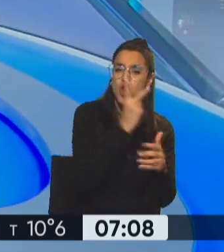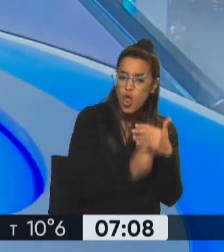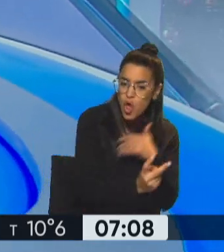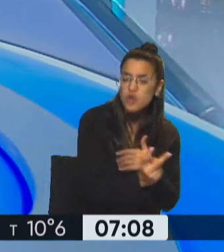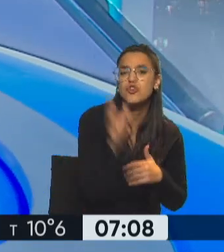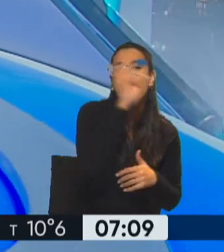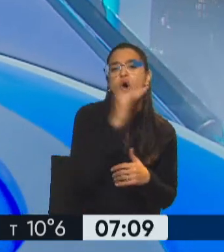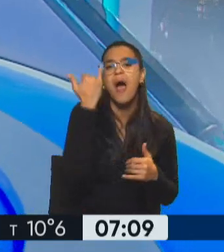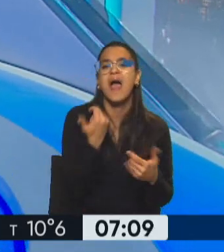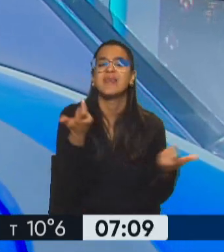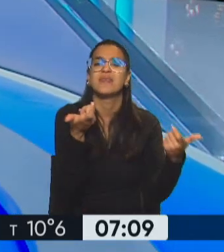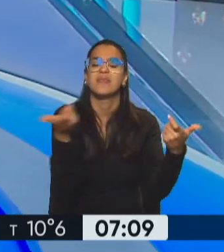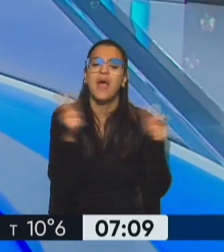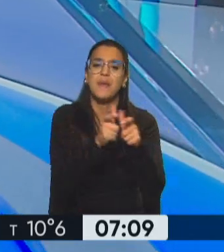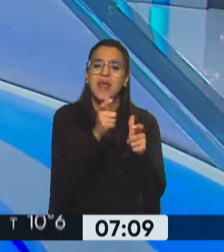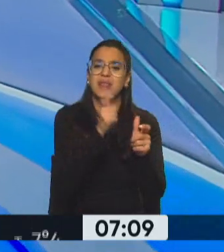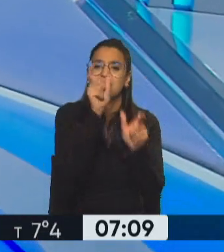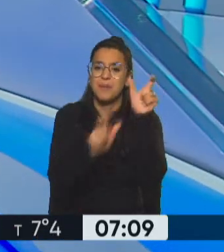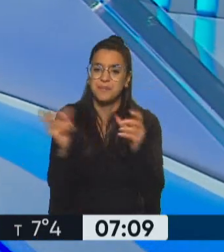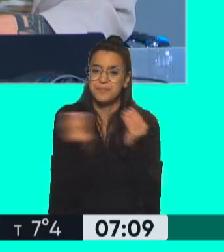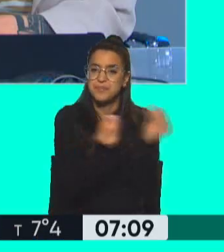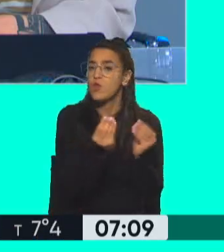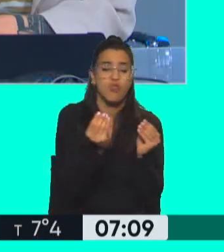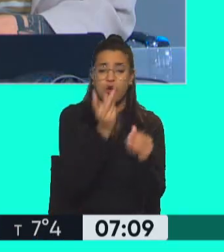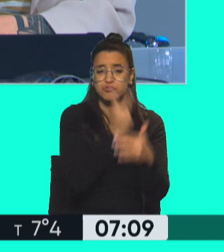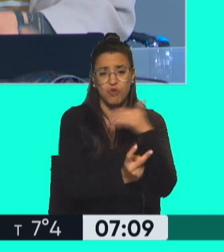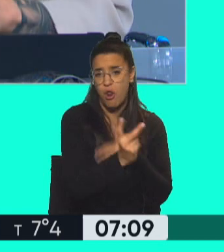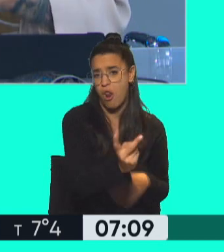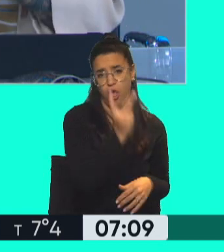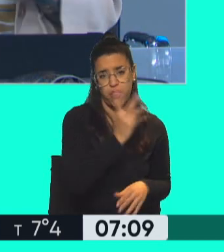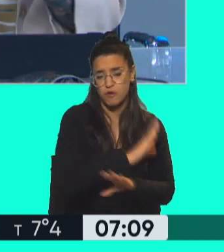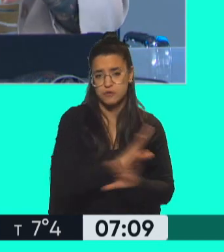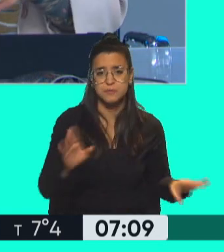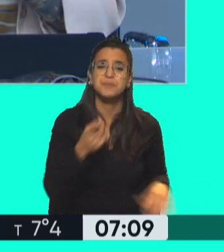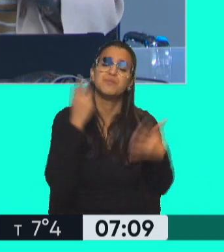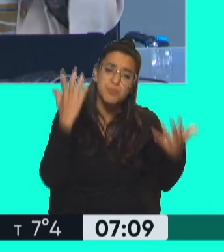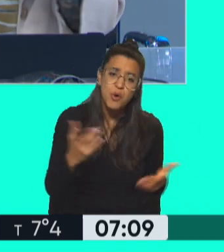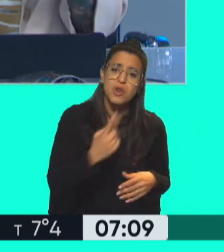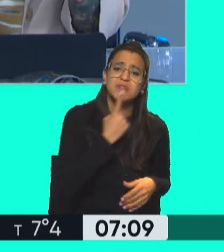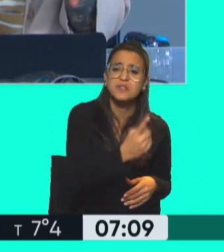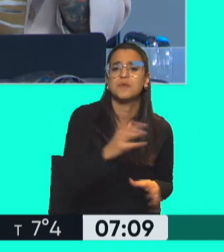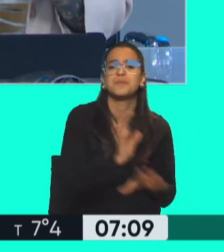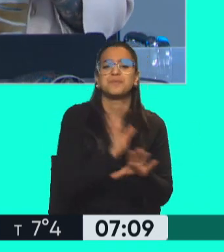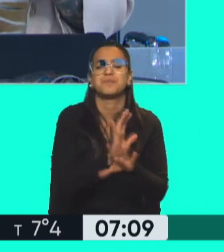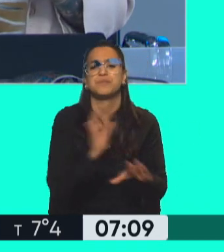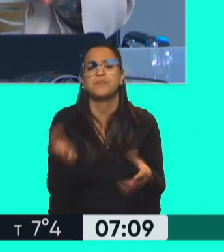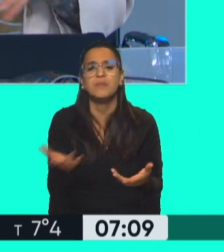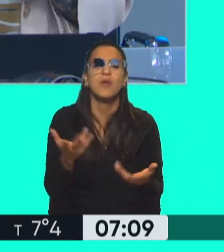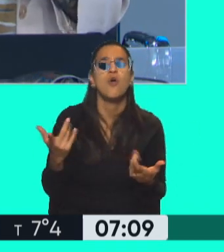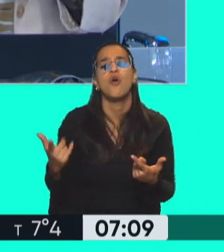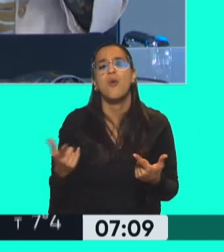con otros integrantes del gabinete u otros interlocutores fue una reunión a solas por eso los trascendidos son más interés de